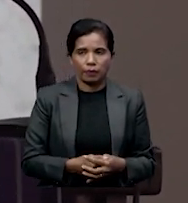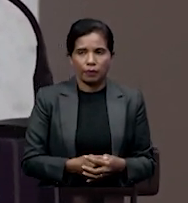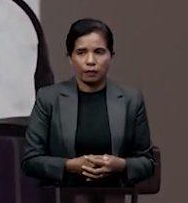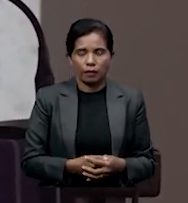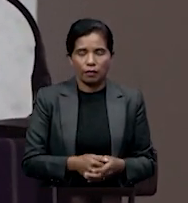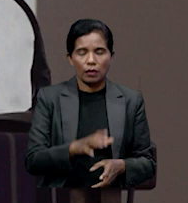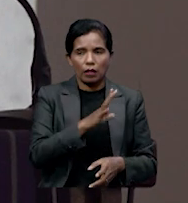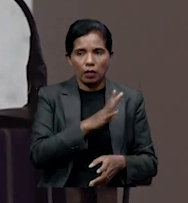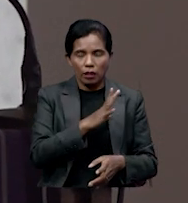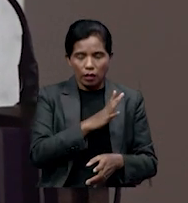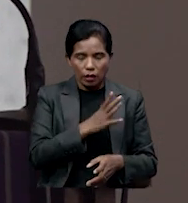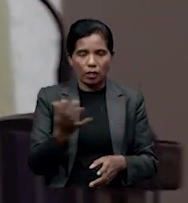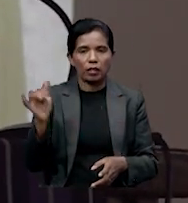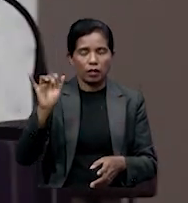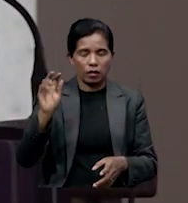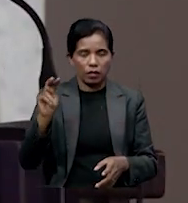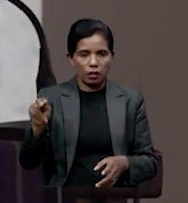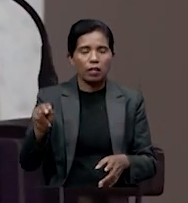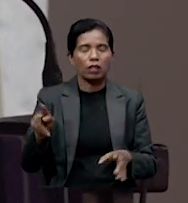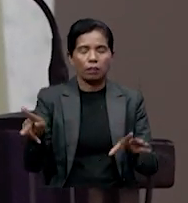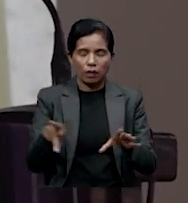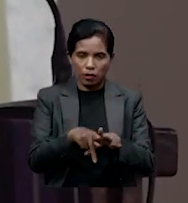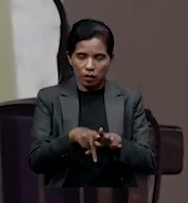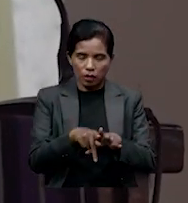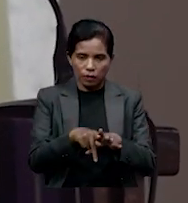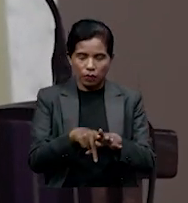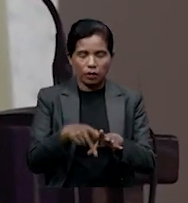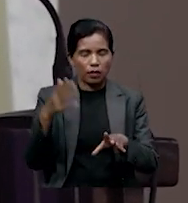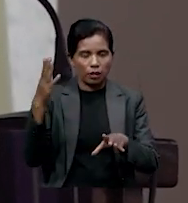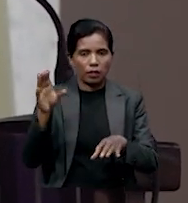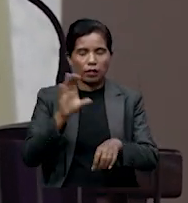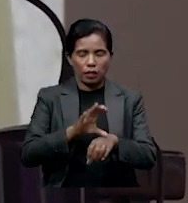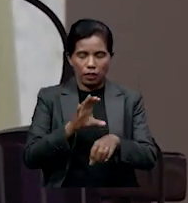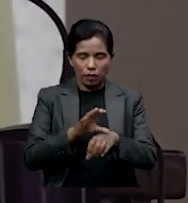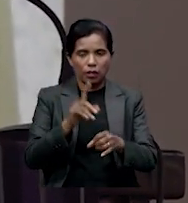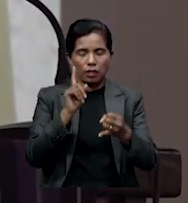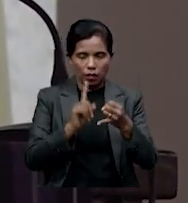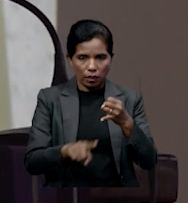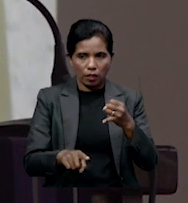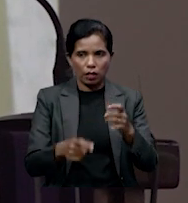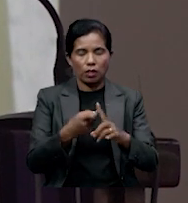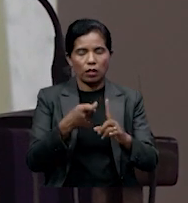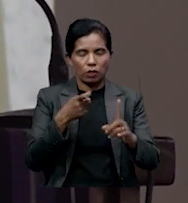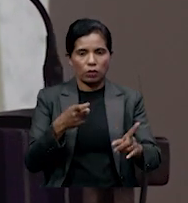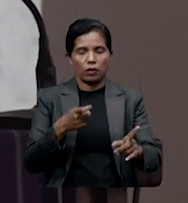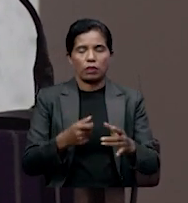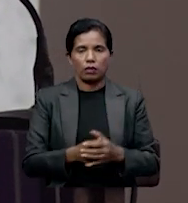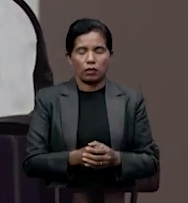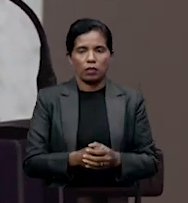En casa de mi presencia y el seminario para los hijos, por lo que se pusieron en la usa y dijo sin peor la intervención